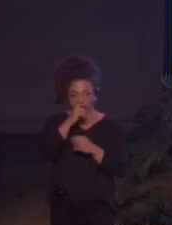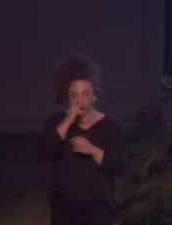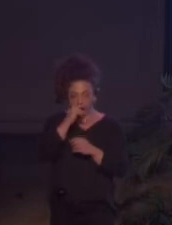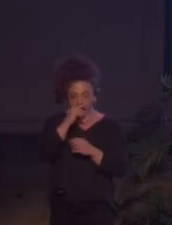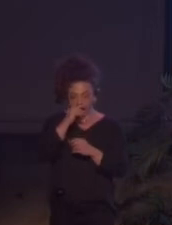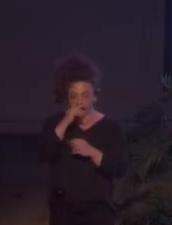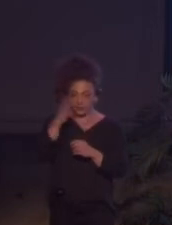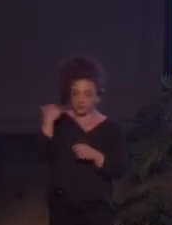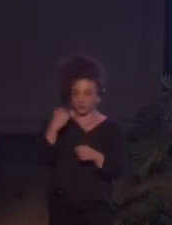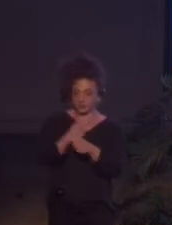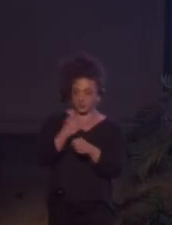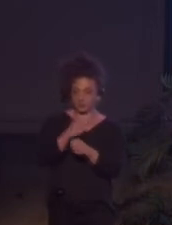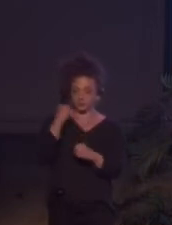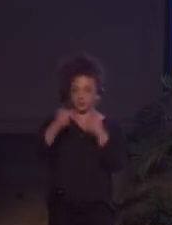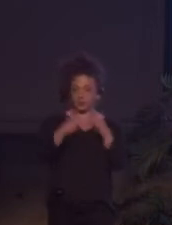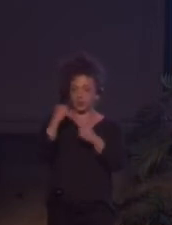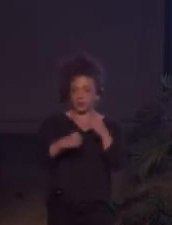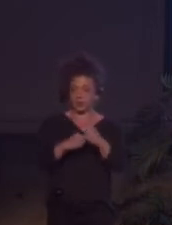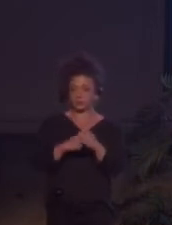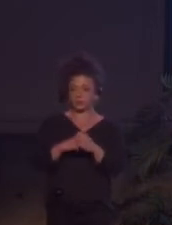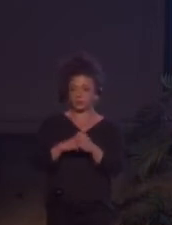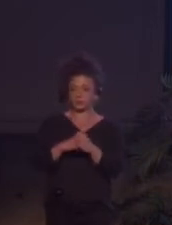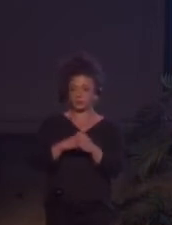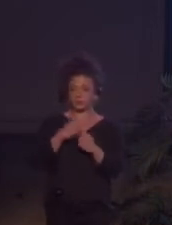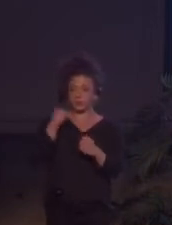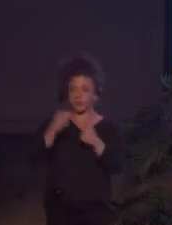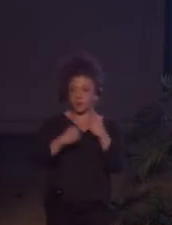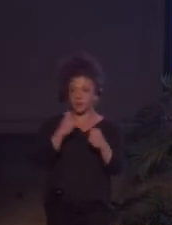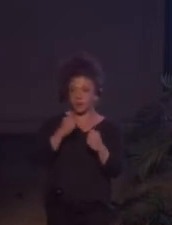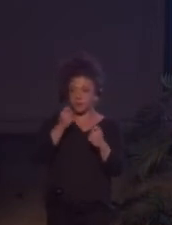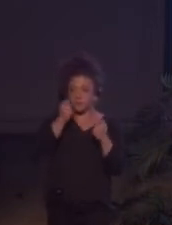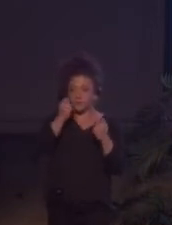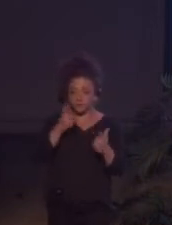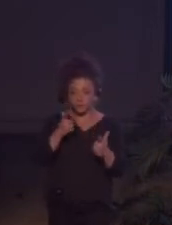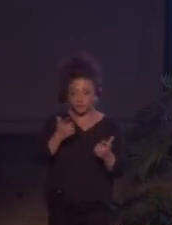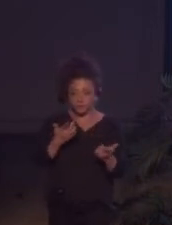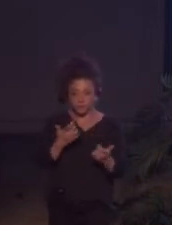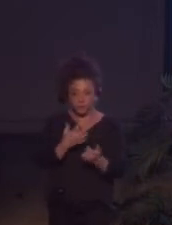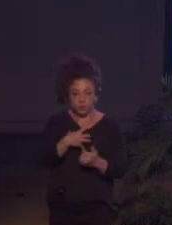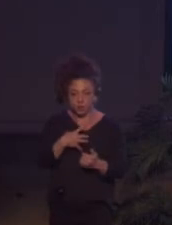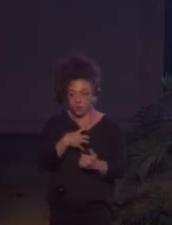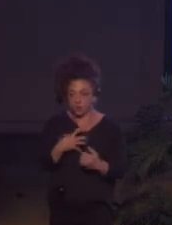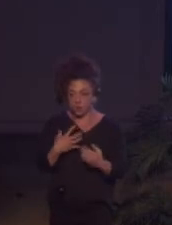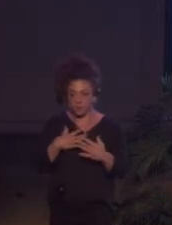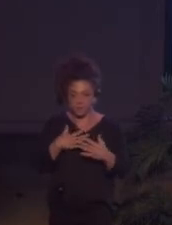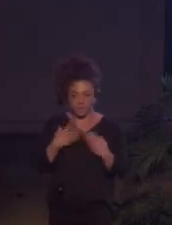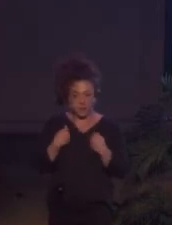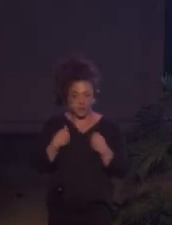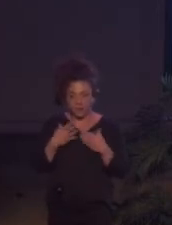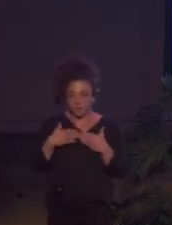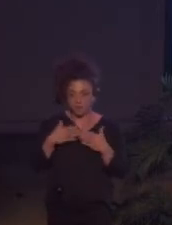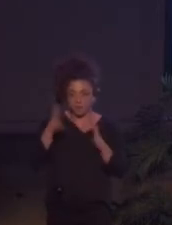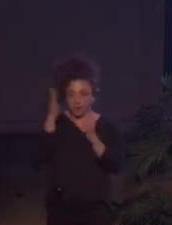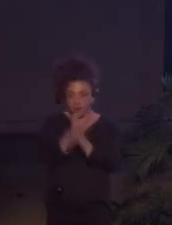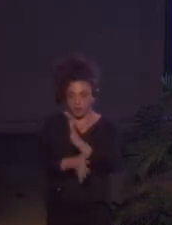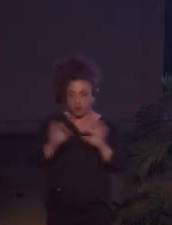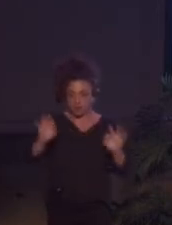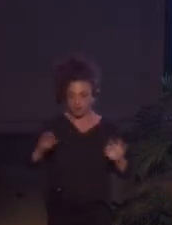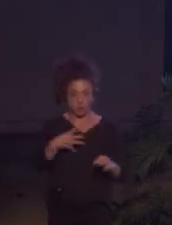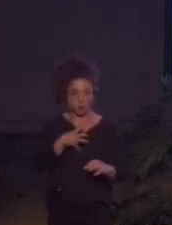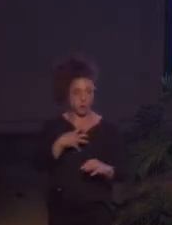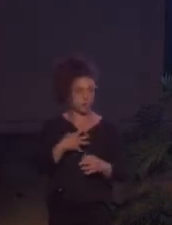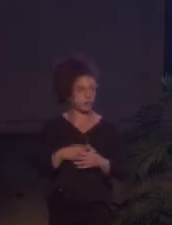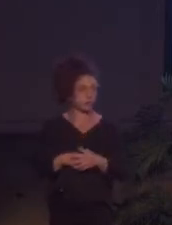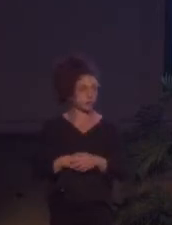estar trabajando en un matadero, joder, pues dices, esto no es sostenible, no es ético en mi vida, no lo puedo hacer. ¿Qué está pasando?